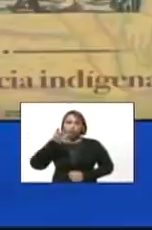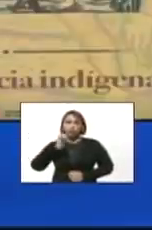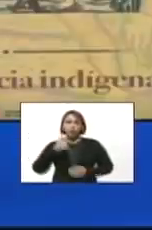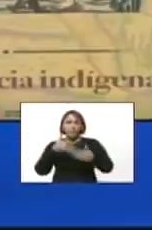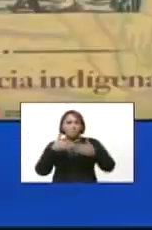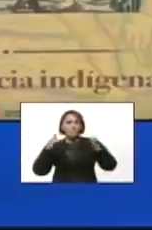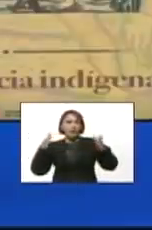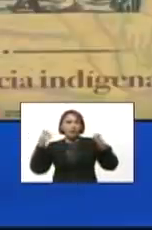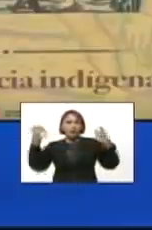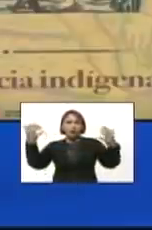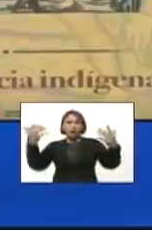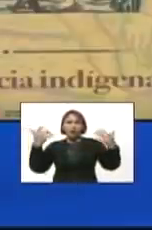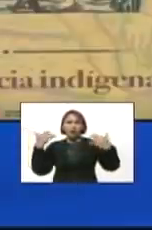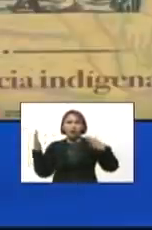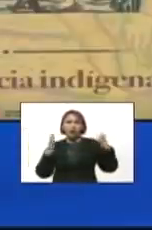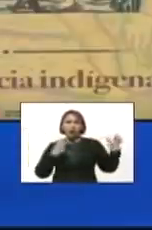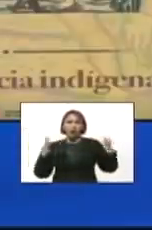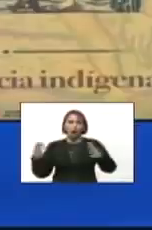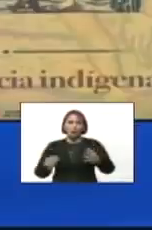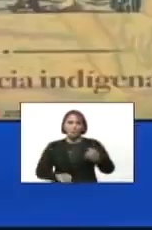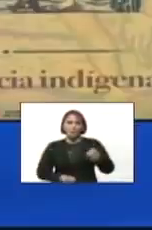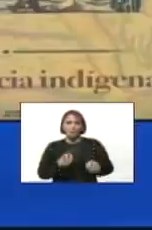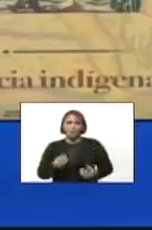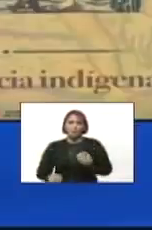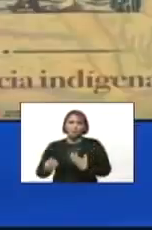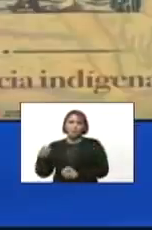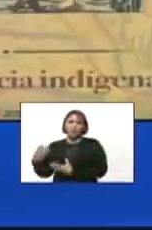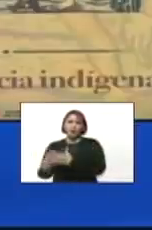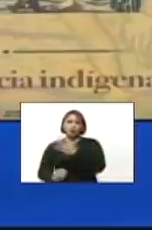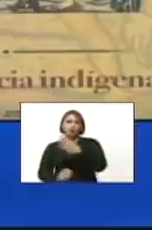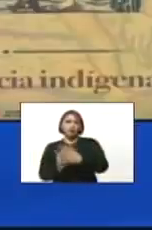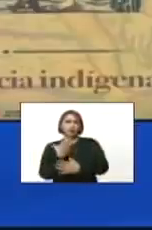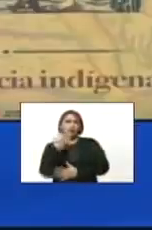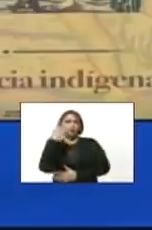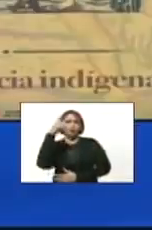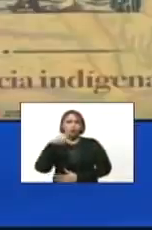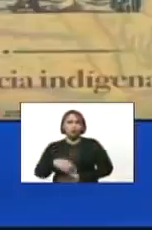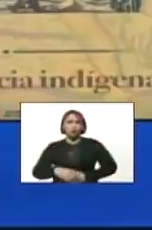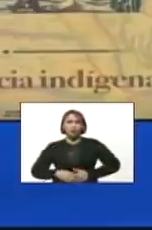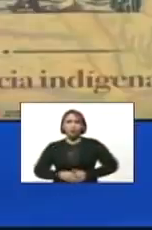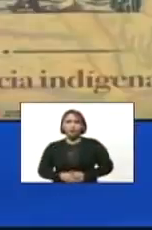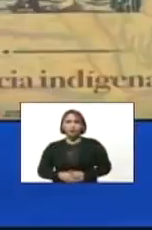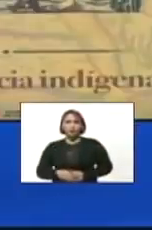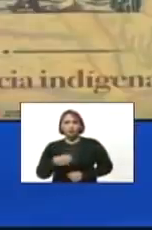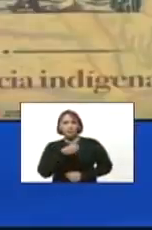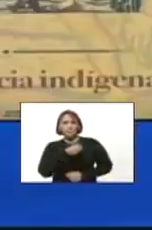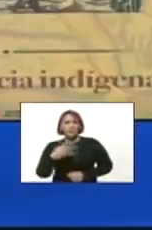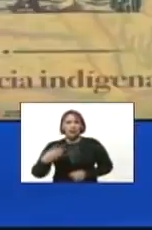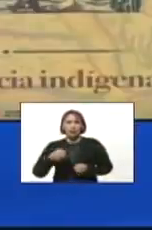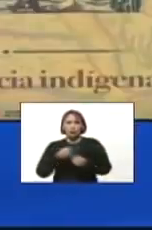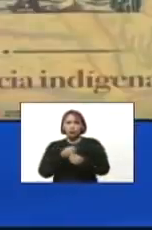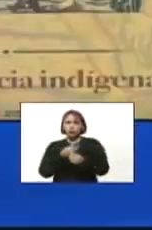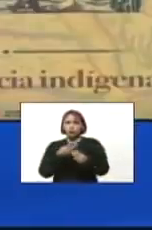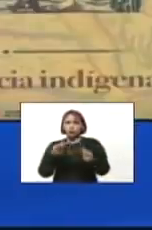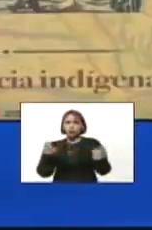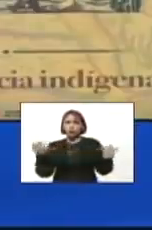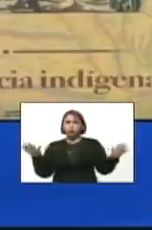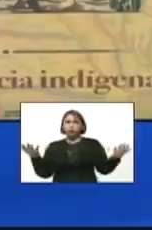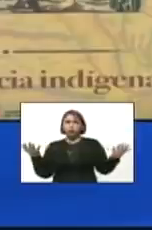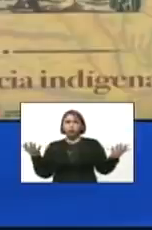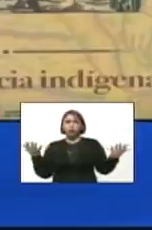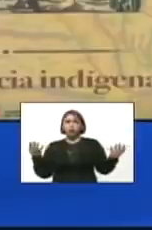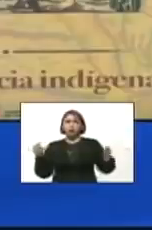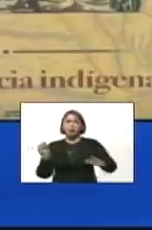abiertas para el aire las hierbas y las flores, y desde ellas el blanco polvo de nuestros huesos musitará